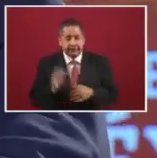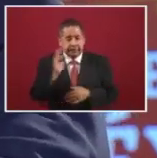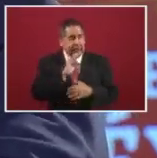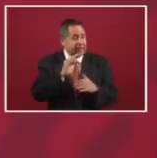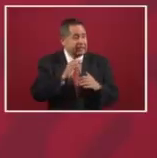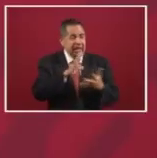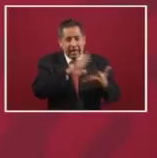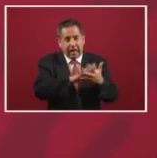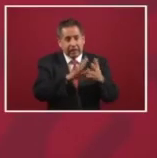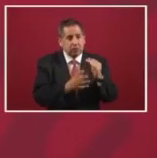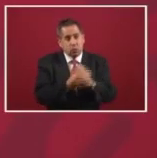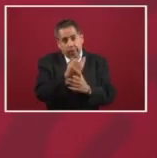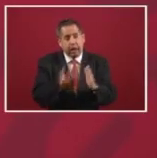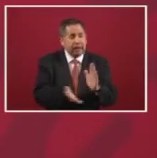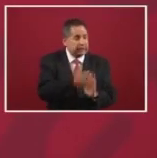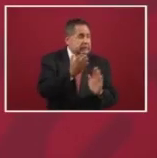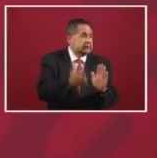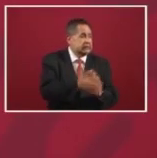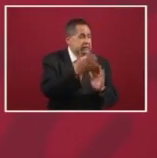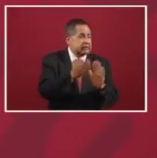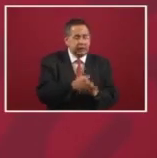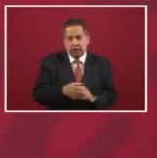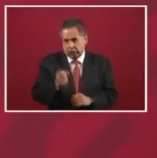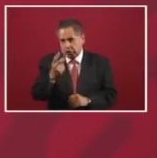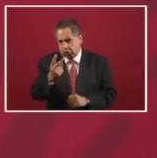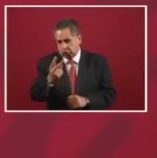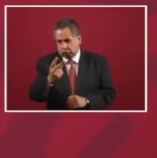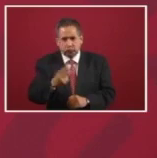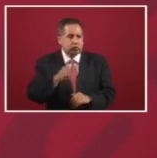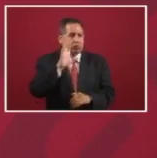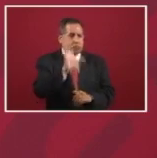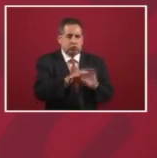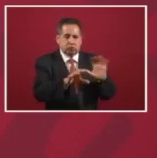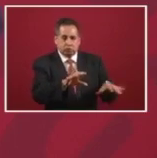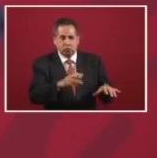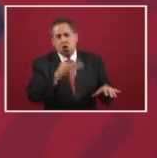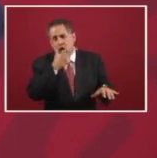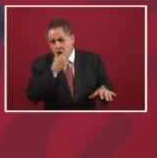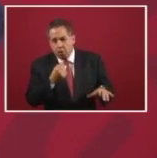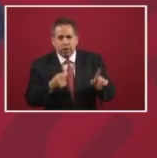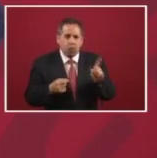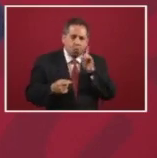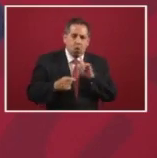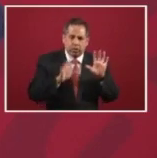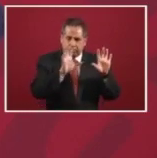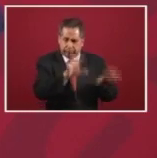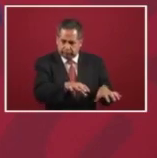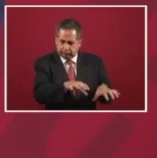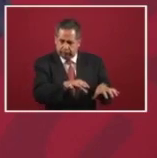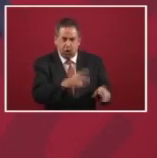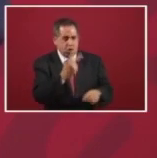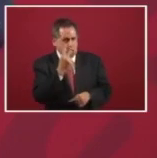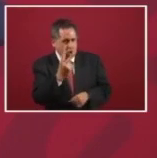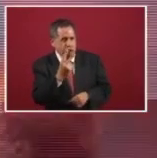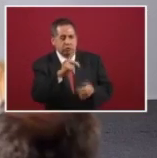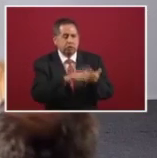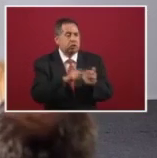reclusorios, hice dos, varonil y femenil,